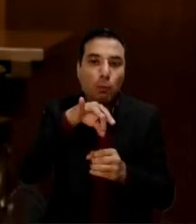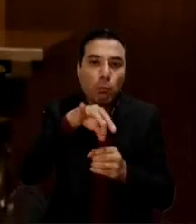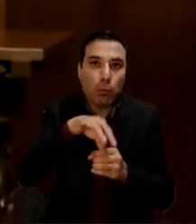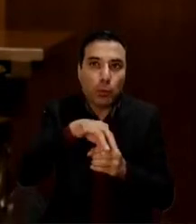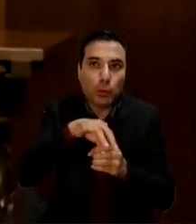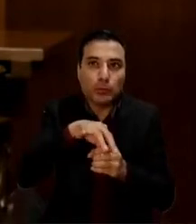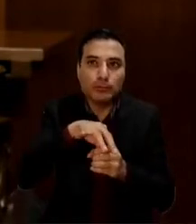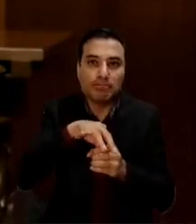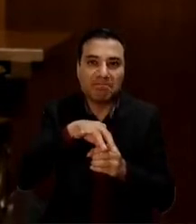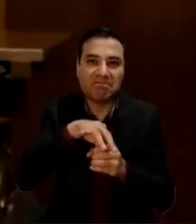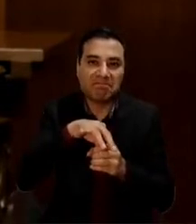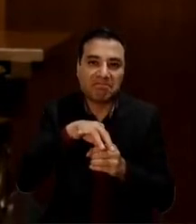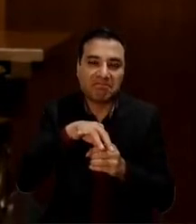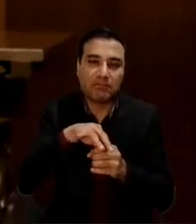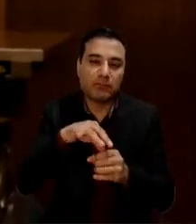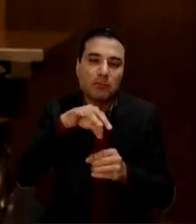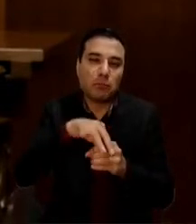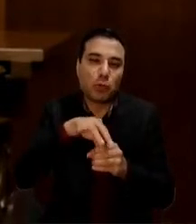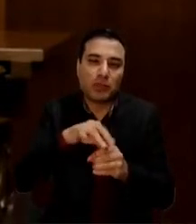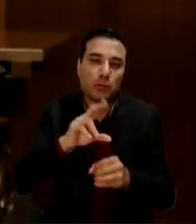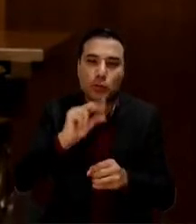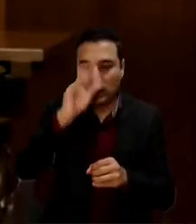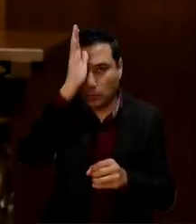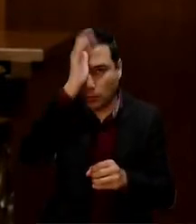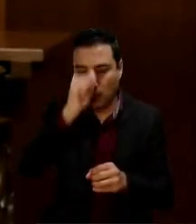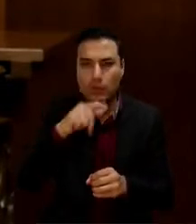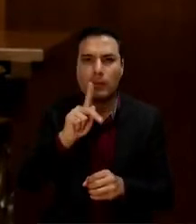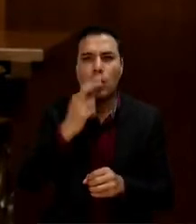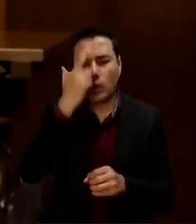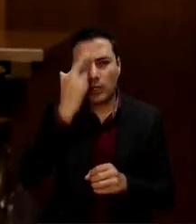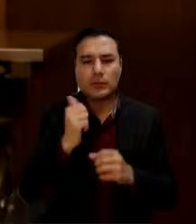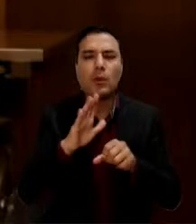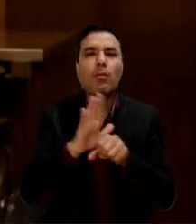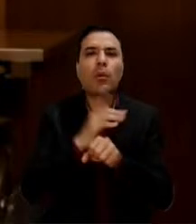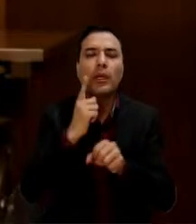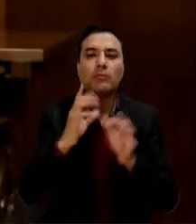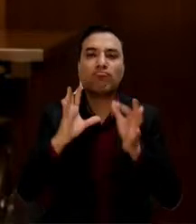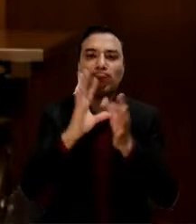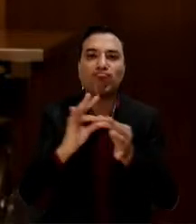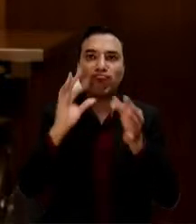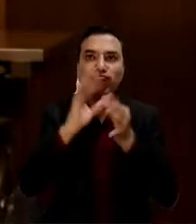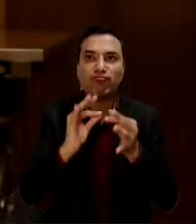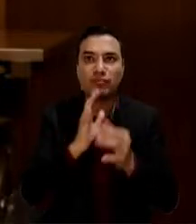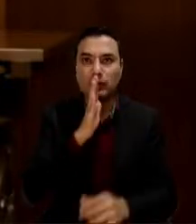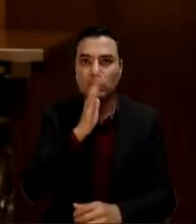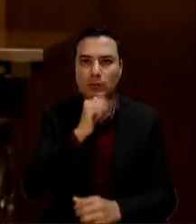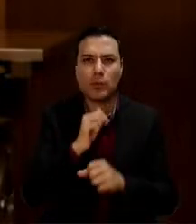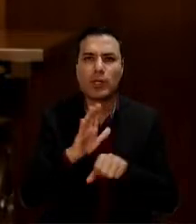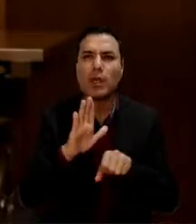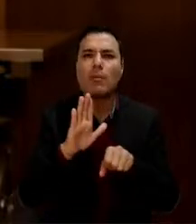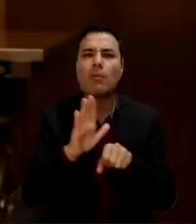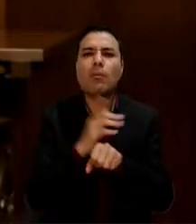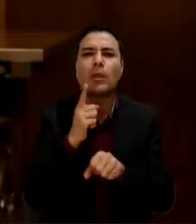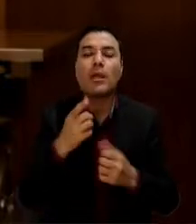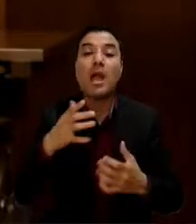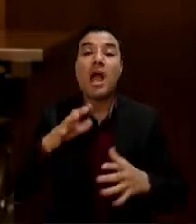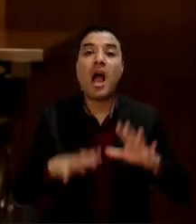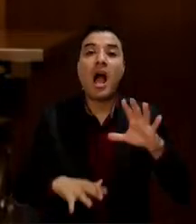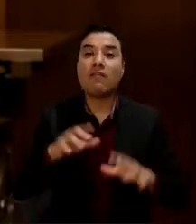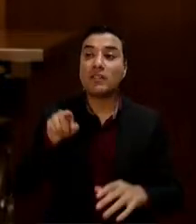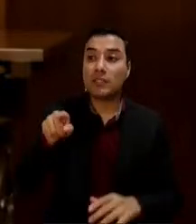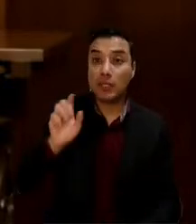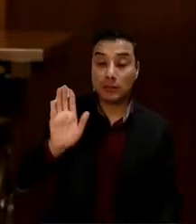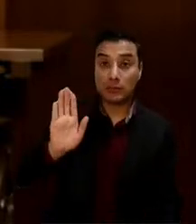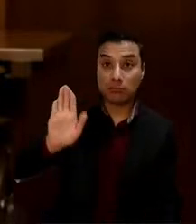no argumentar el porqué de su sentido en contra, ya que en ocasiones ni siquiera se les da el uso de la voz,